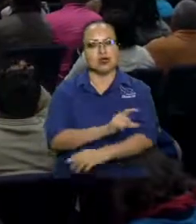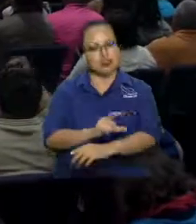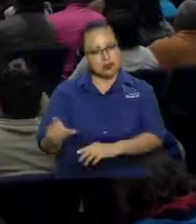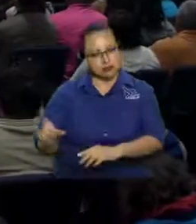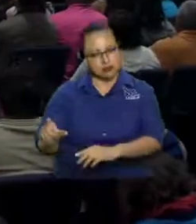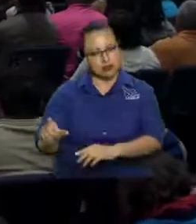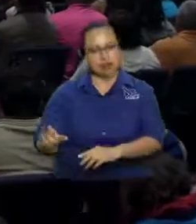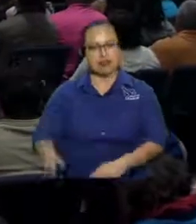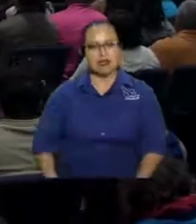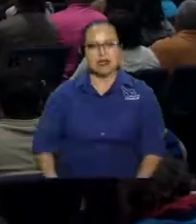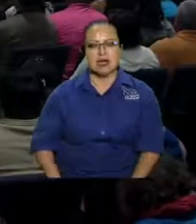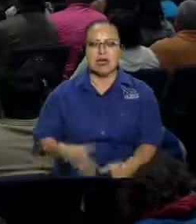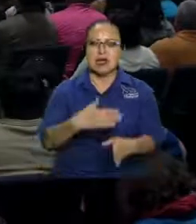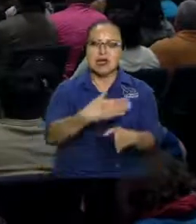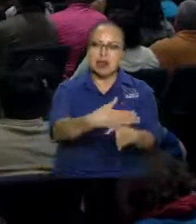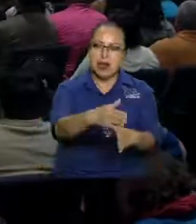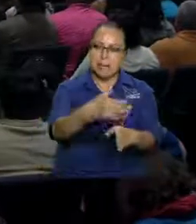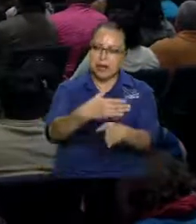pues.